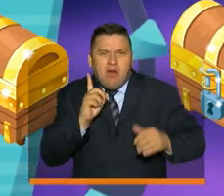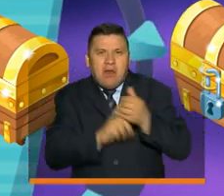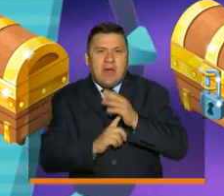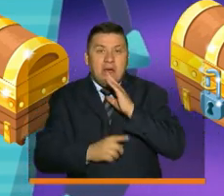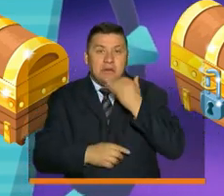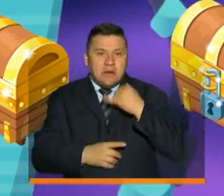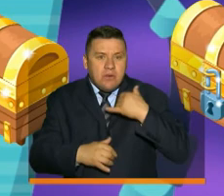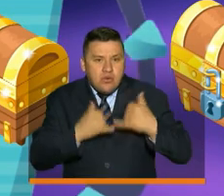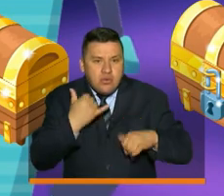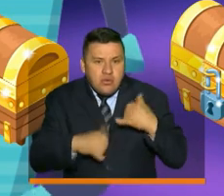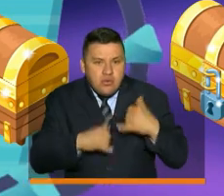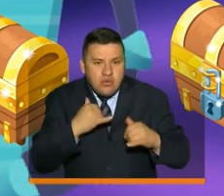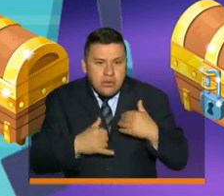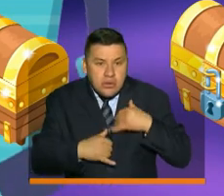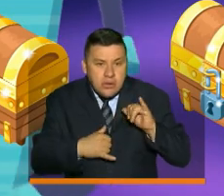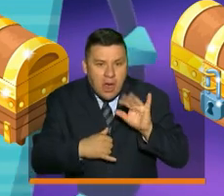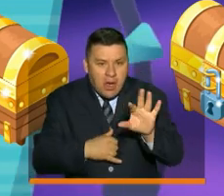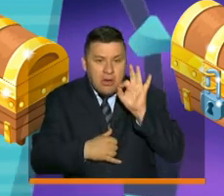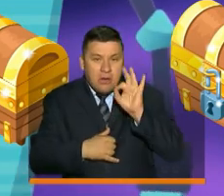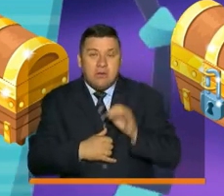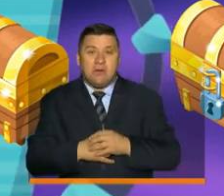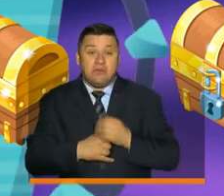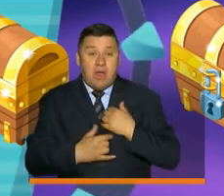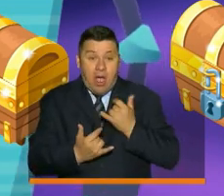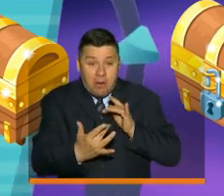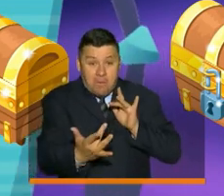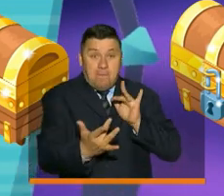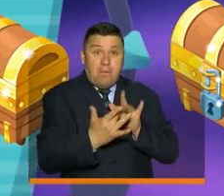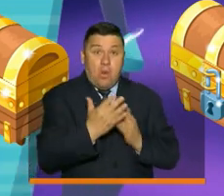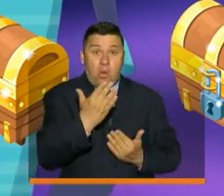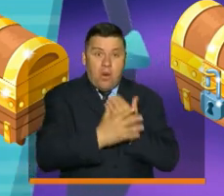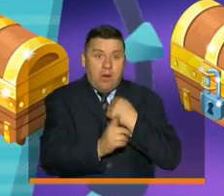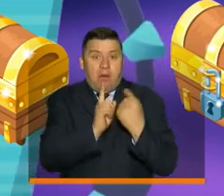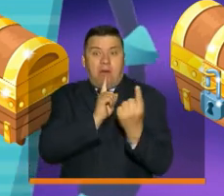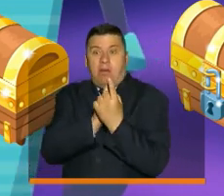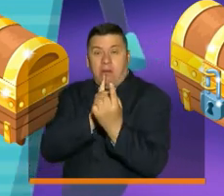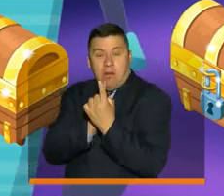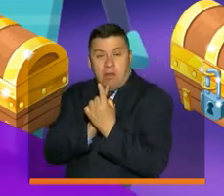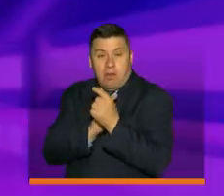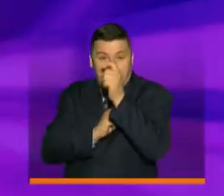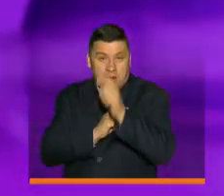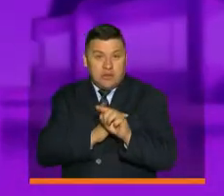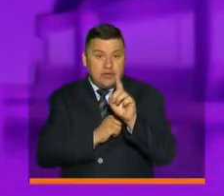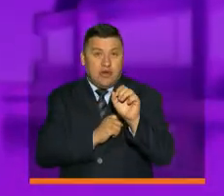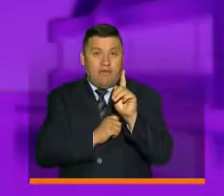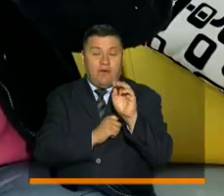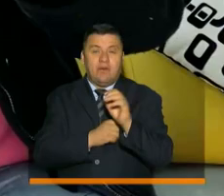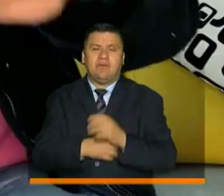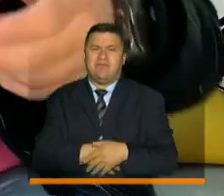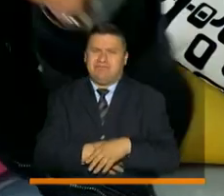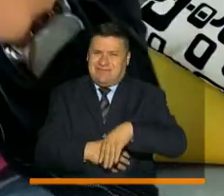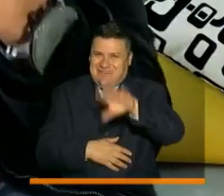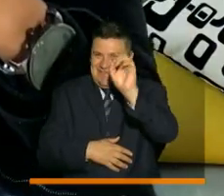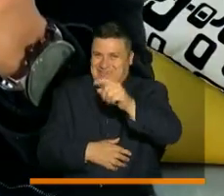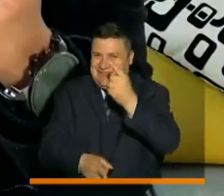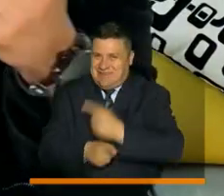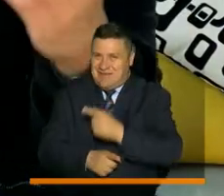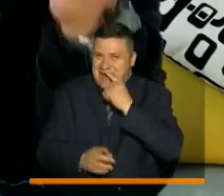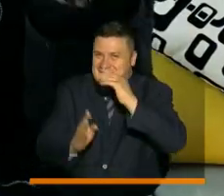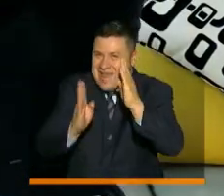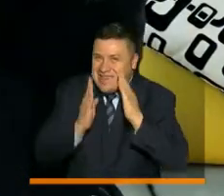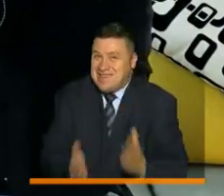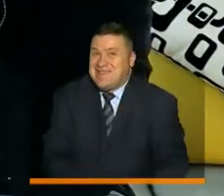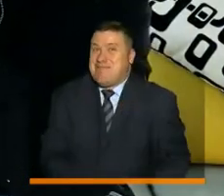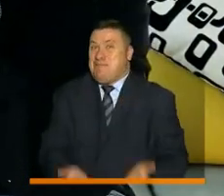si ya jugaste Be The One Challenge y si te conectas a un nuevo encuentro con la agencia Sofos. Así es, agentes, así que muy